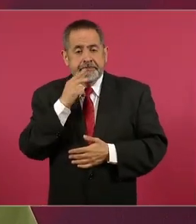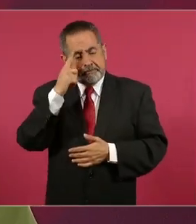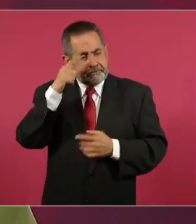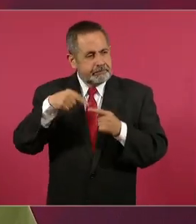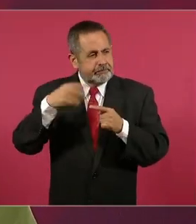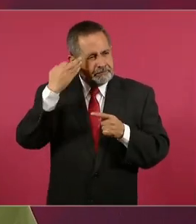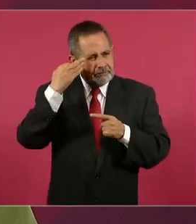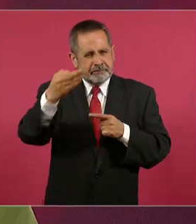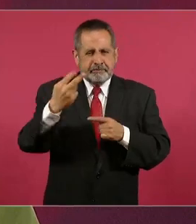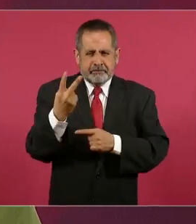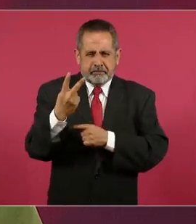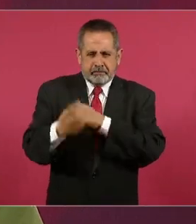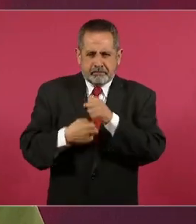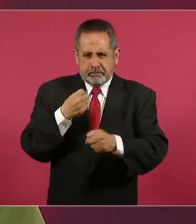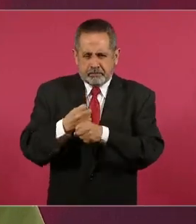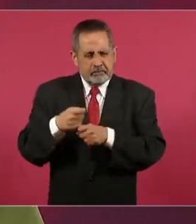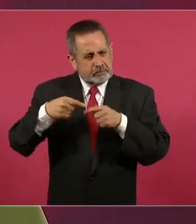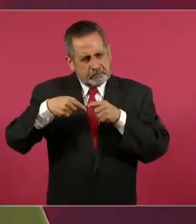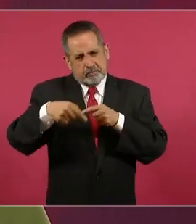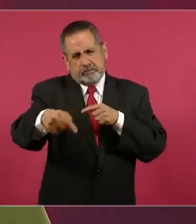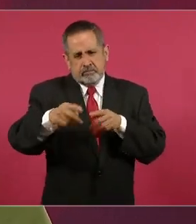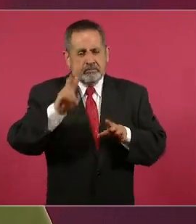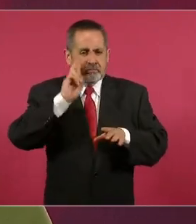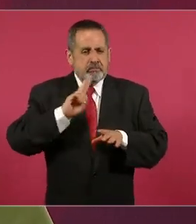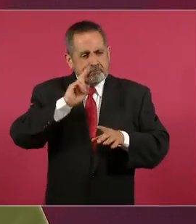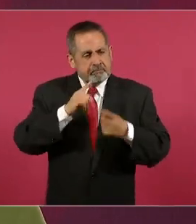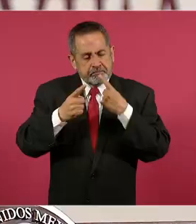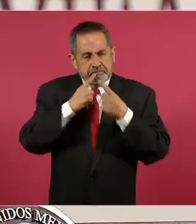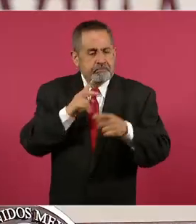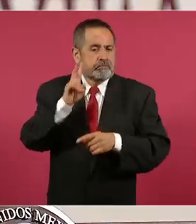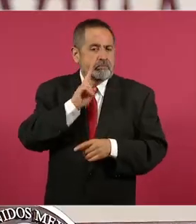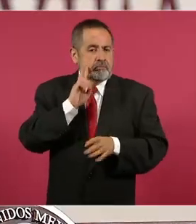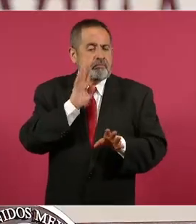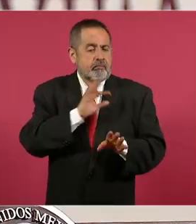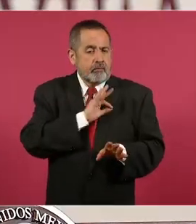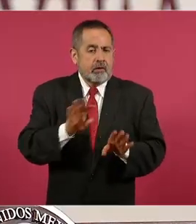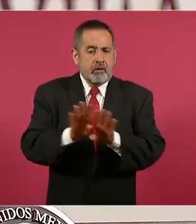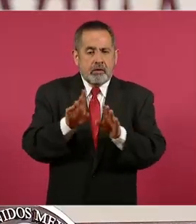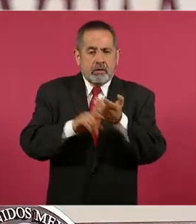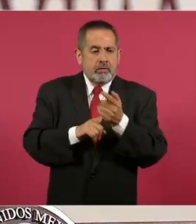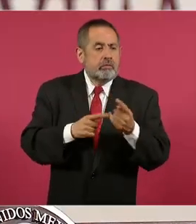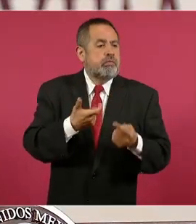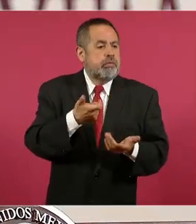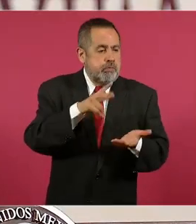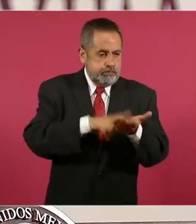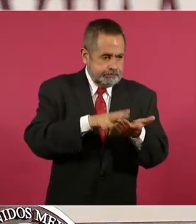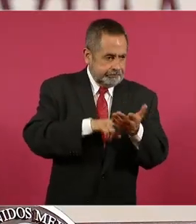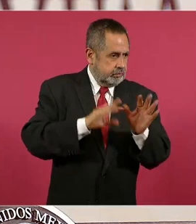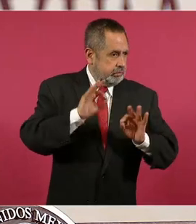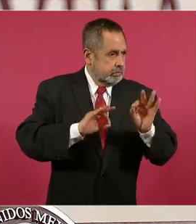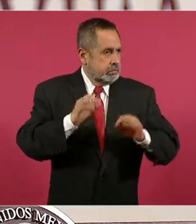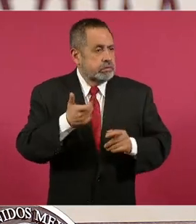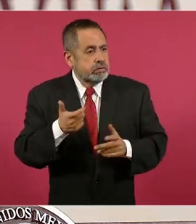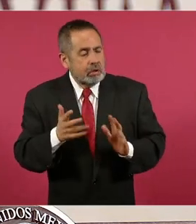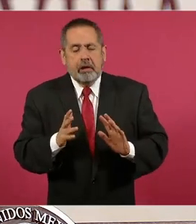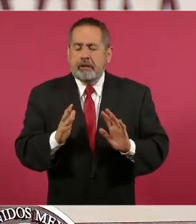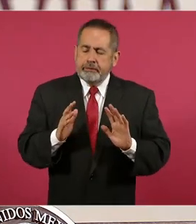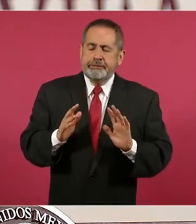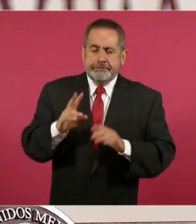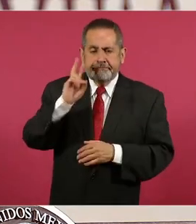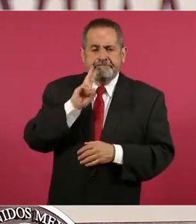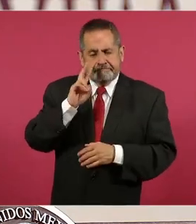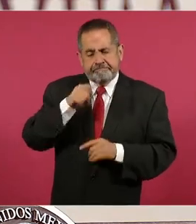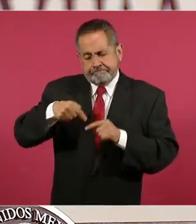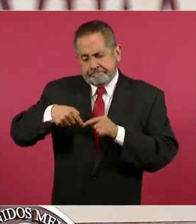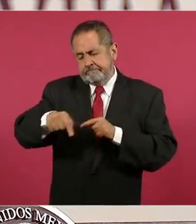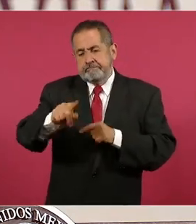tardarán unos 2 años. Estamos en espera de las cotizaciones, pero la intención es que